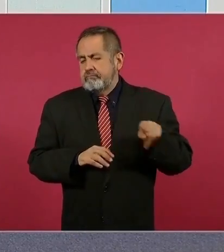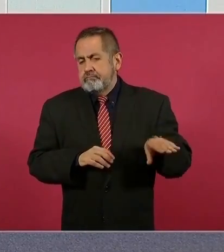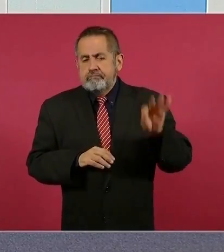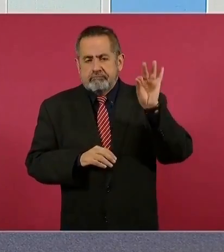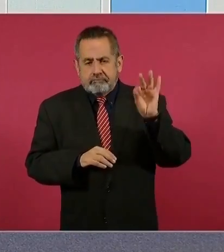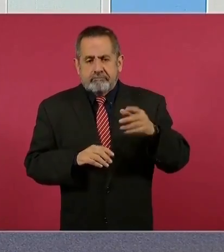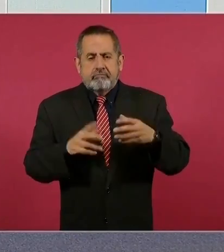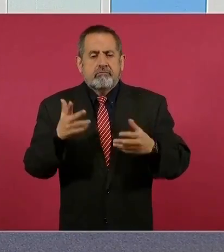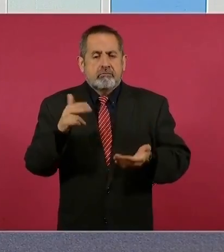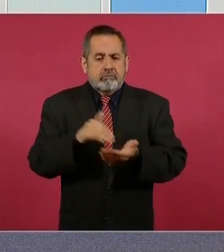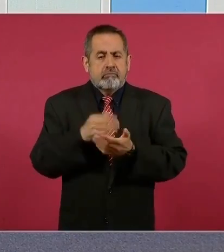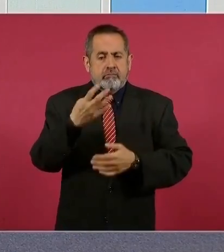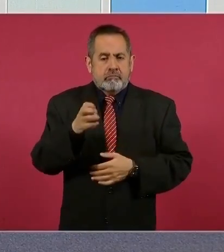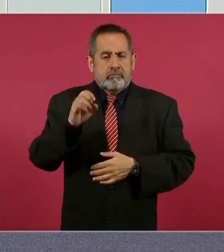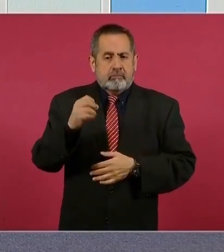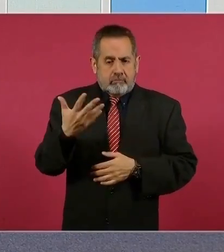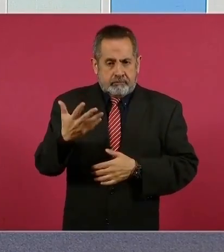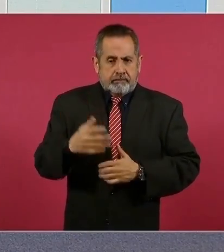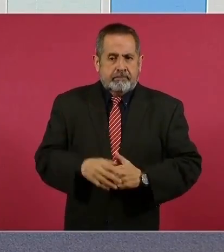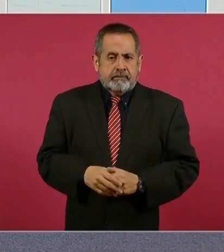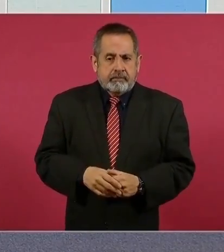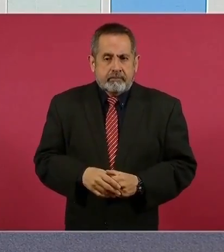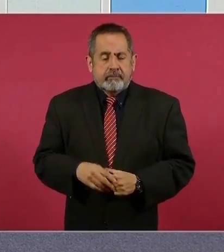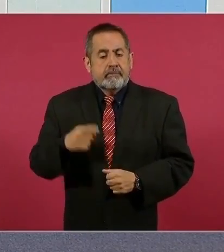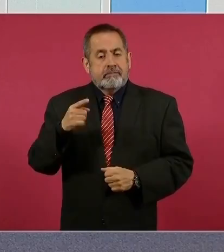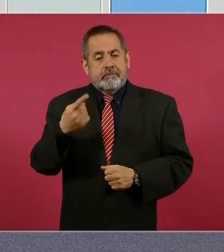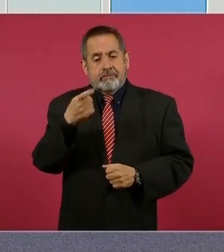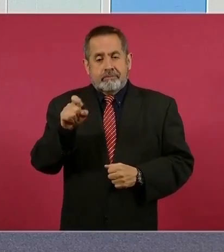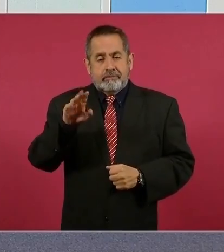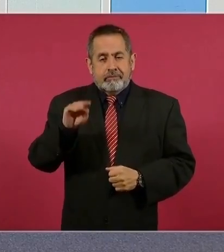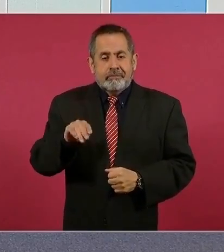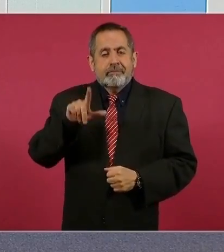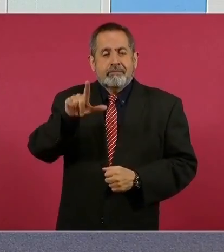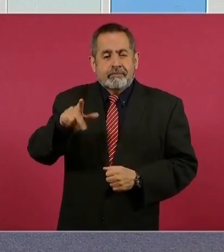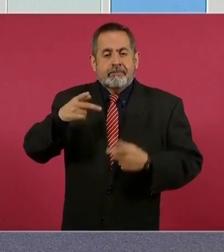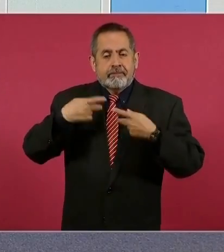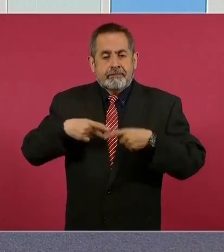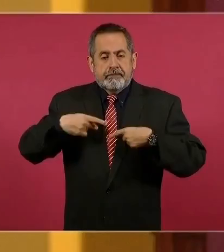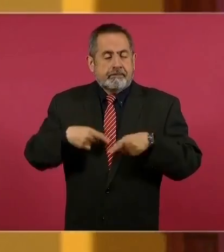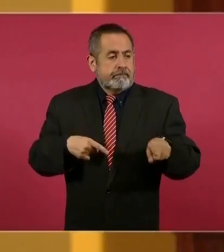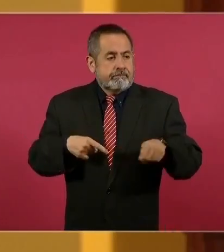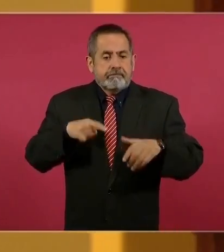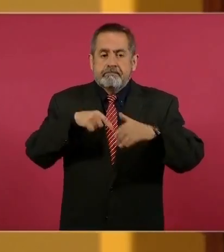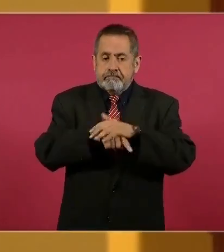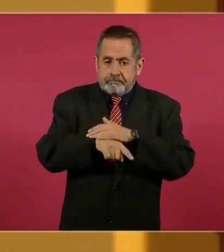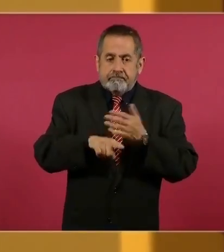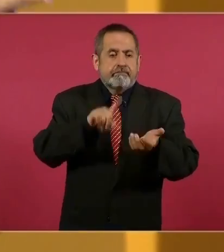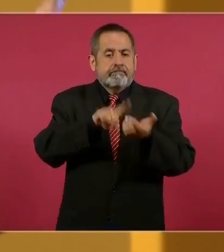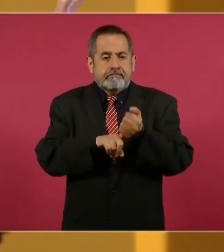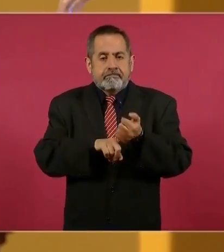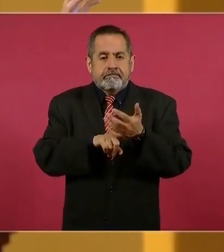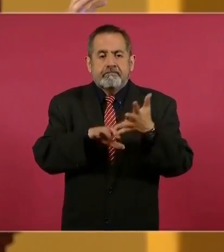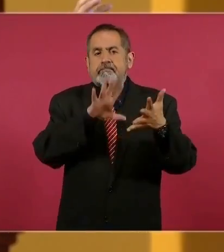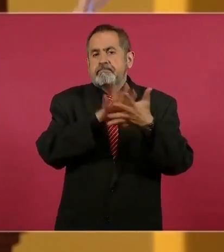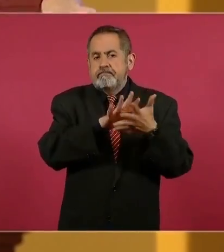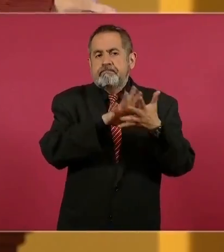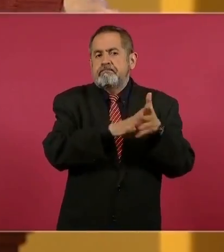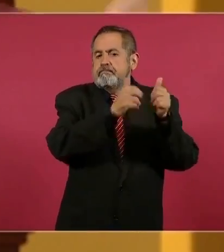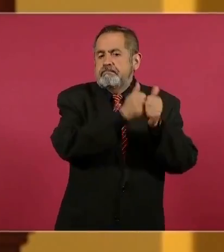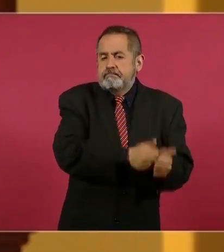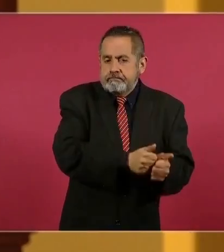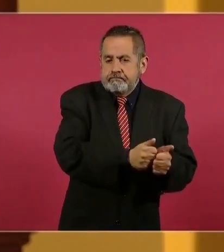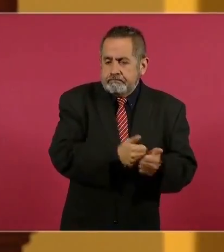desaparecida, 8,405, y 197 personas que estaban en el registro de desaparecidos, pero se